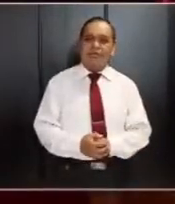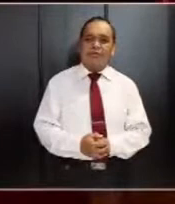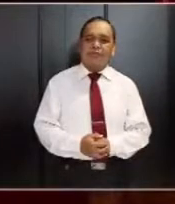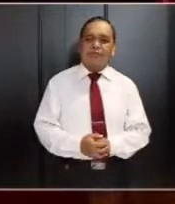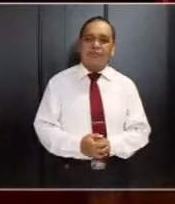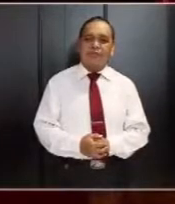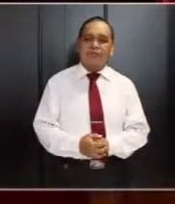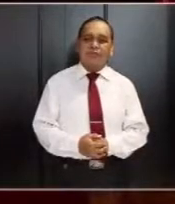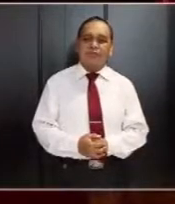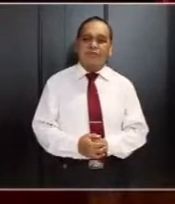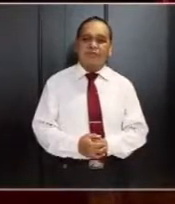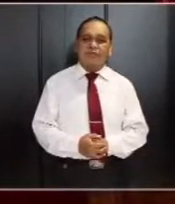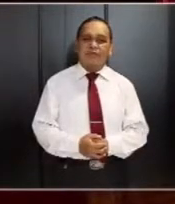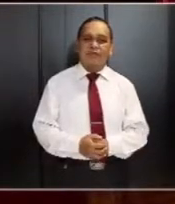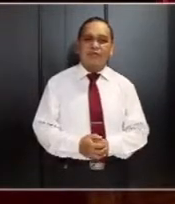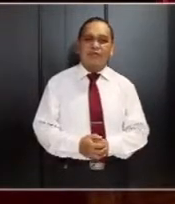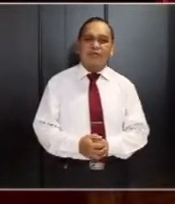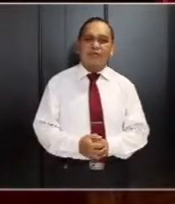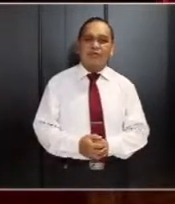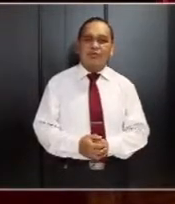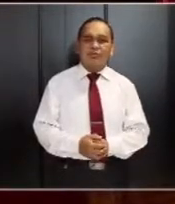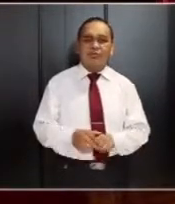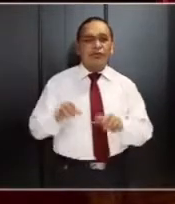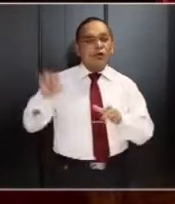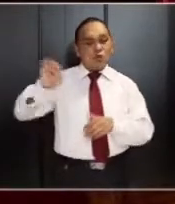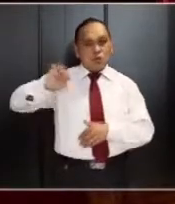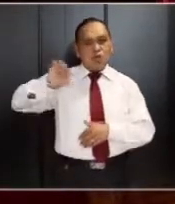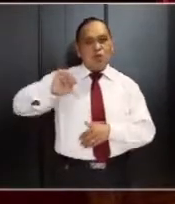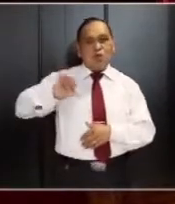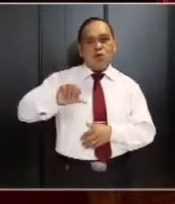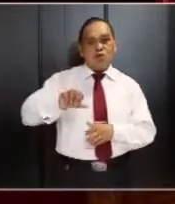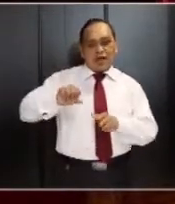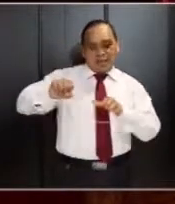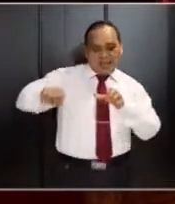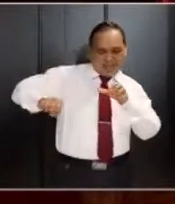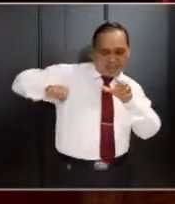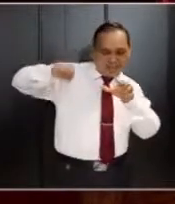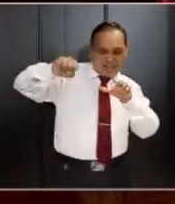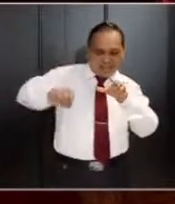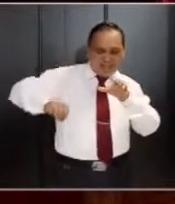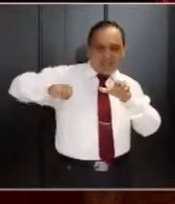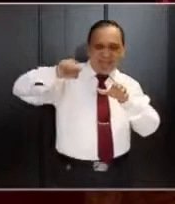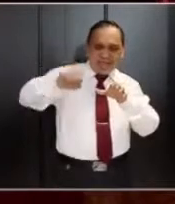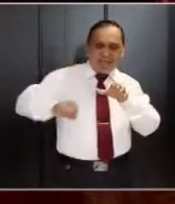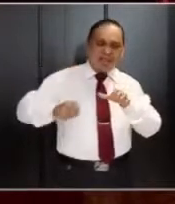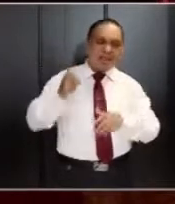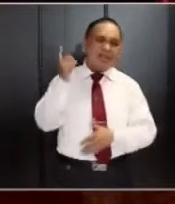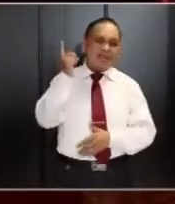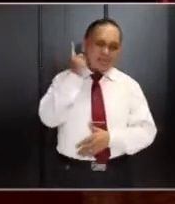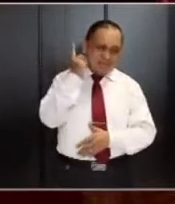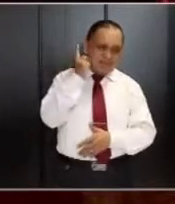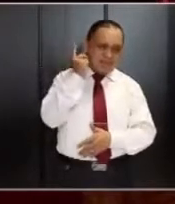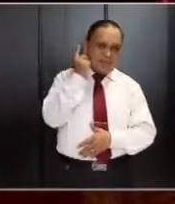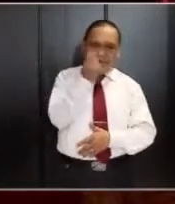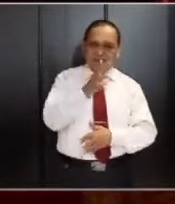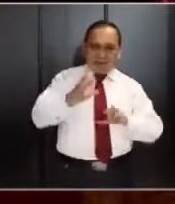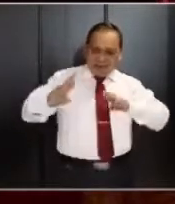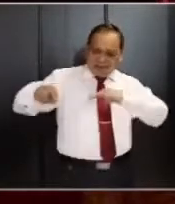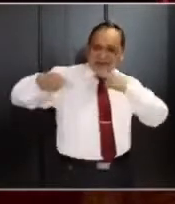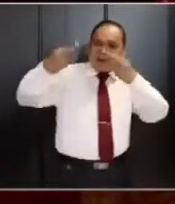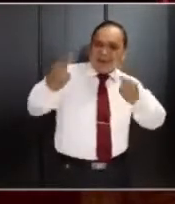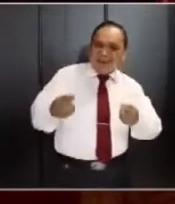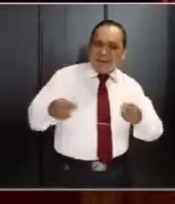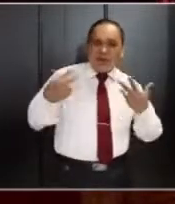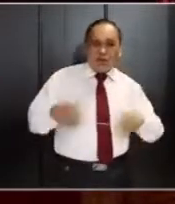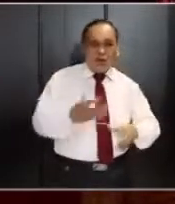ahora tenemos aquí, porque vamos a hacer la rifa, y que hoy se repartieron los diputados, consiguieron muchos regalos y fue un